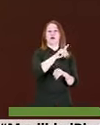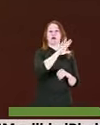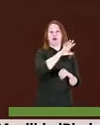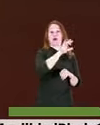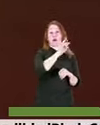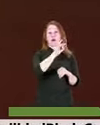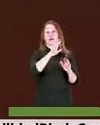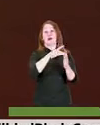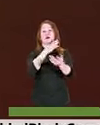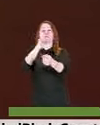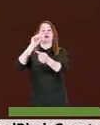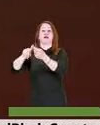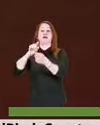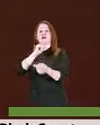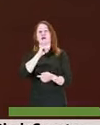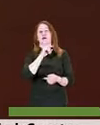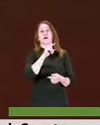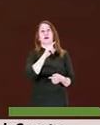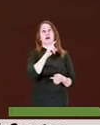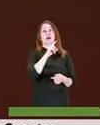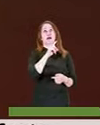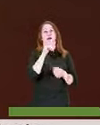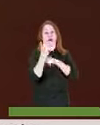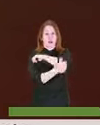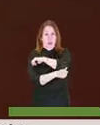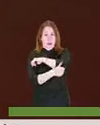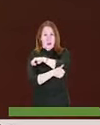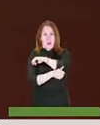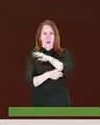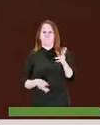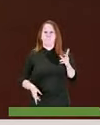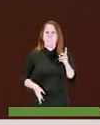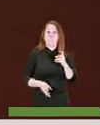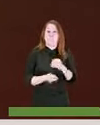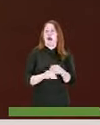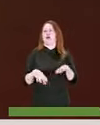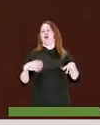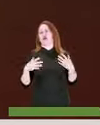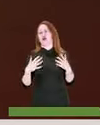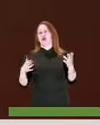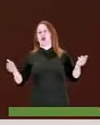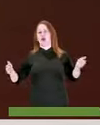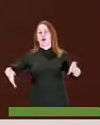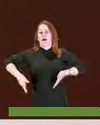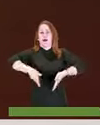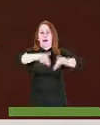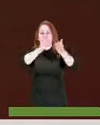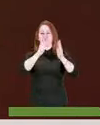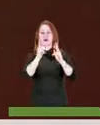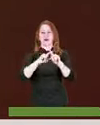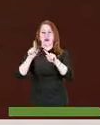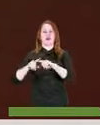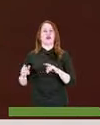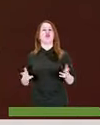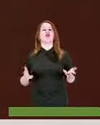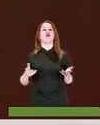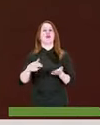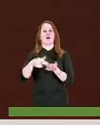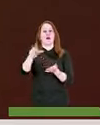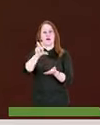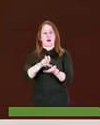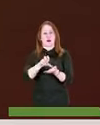avenida La Sirena, que es la 153, hasta la Boyacá, más una gran cantidad de calles en la localidad de Puente Aranda. Uh-huh. Quienes conocen